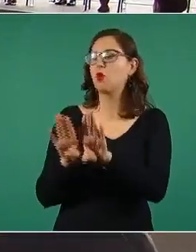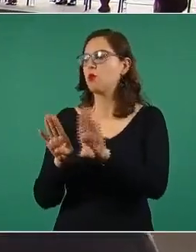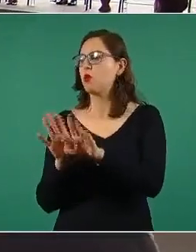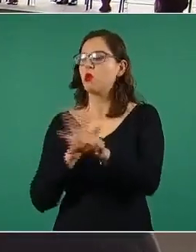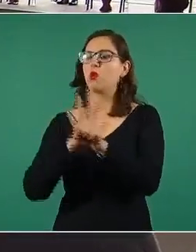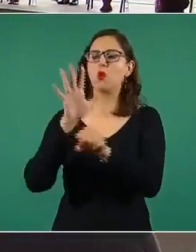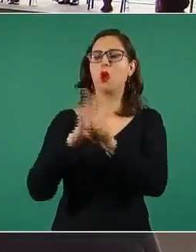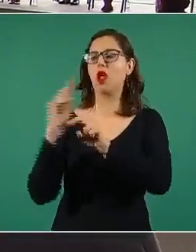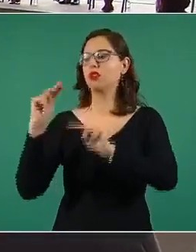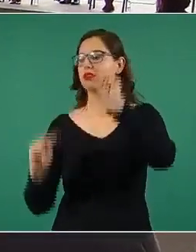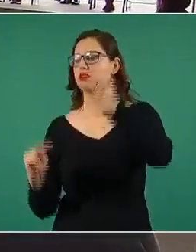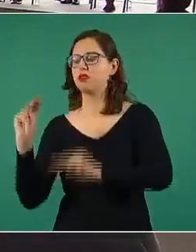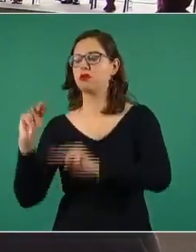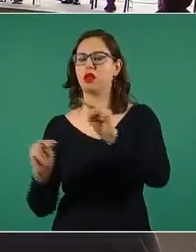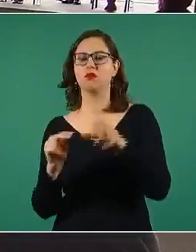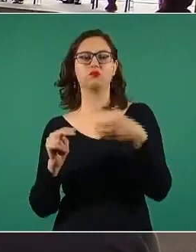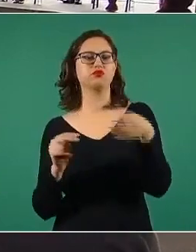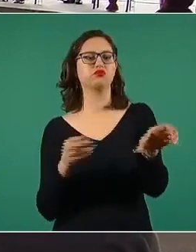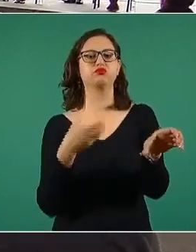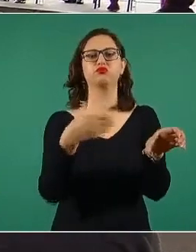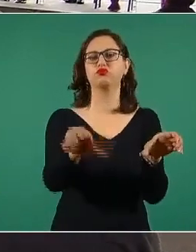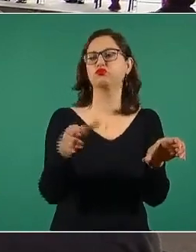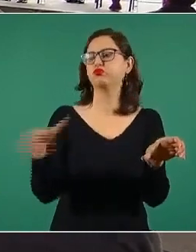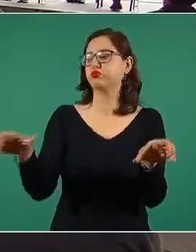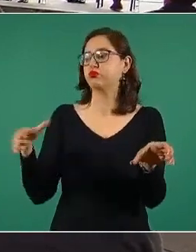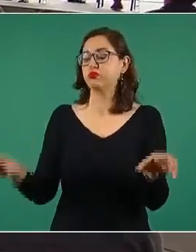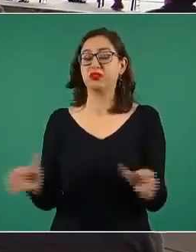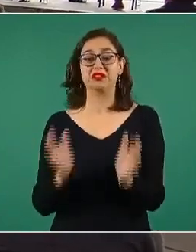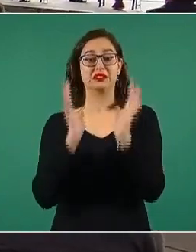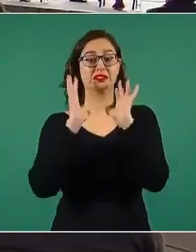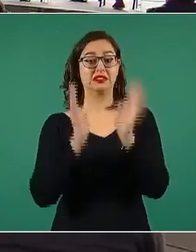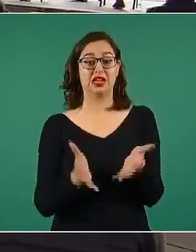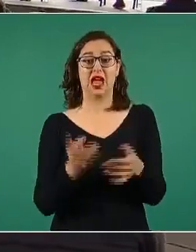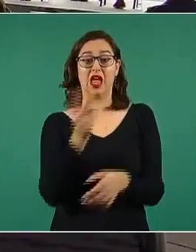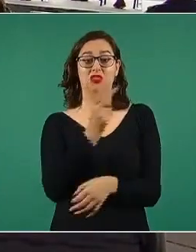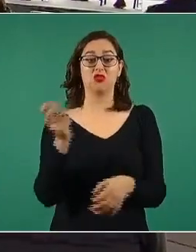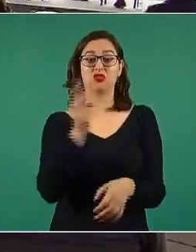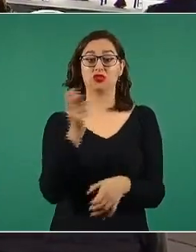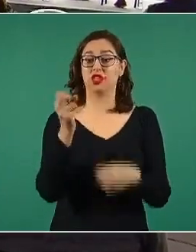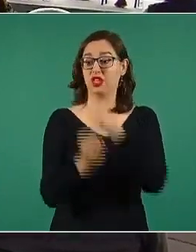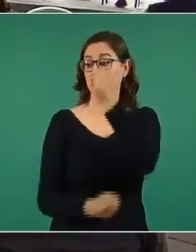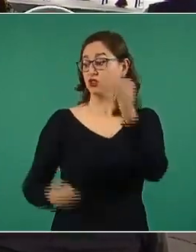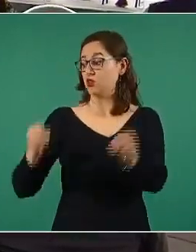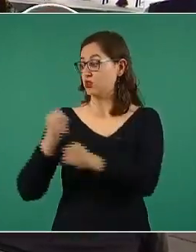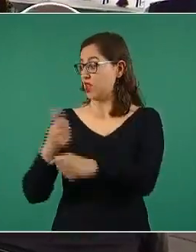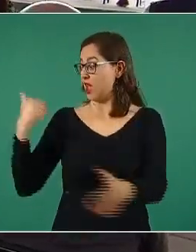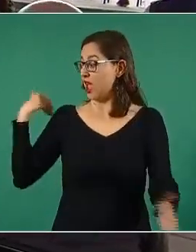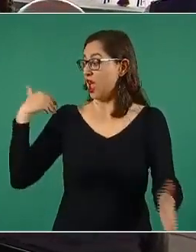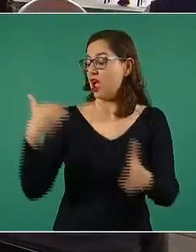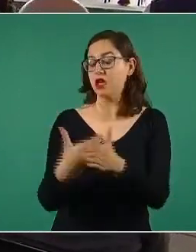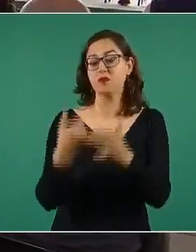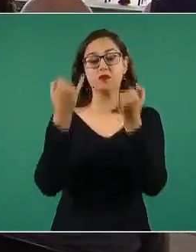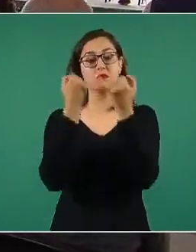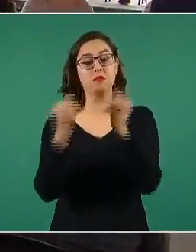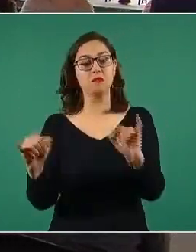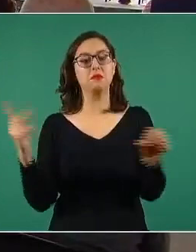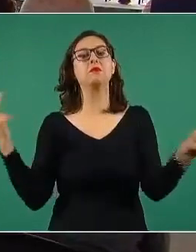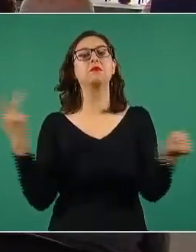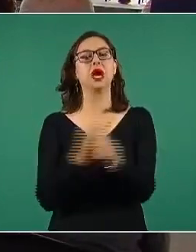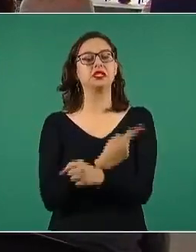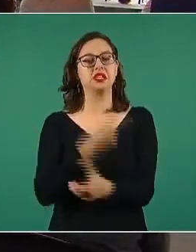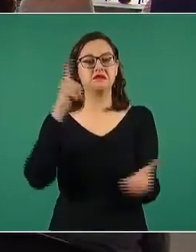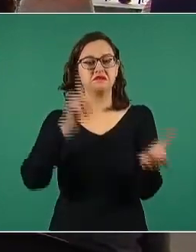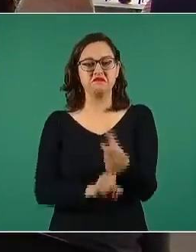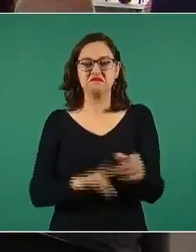mostrar que a pesar de tener 200 años de independencia, los valores del colonialismo, del racismo,